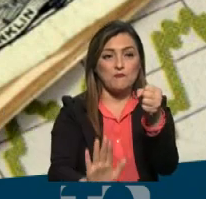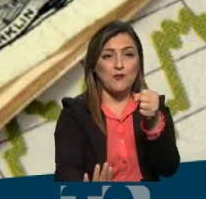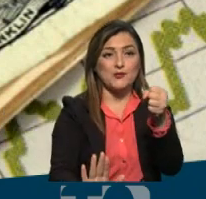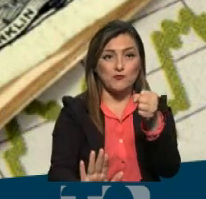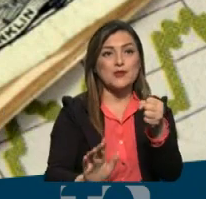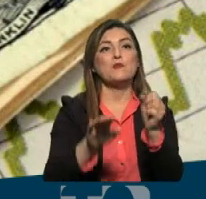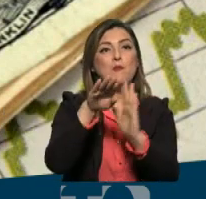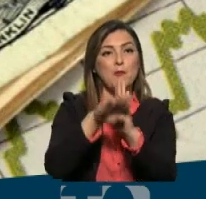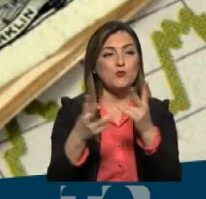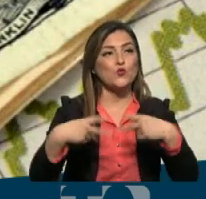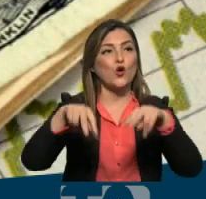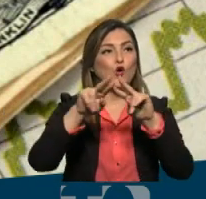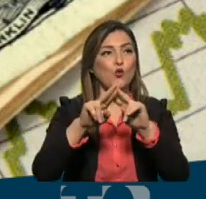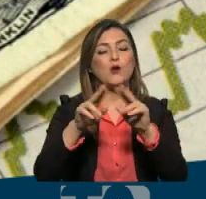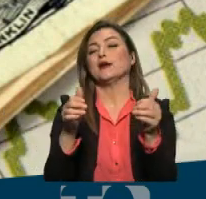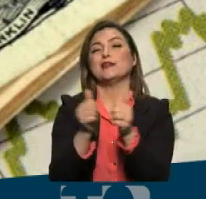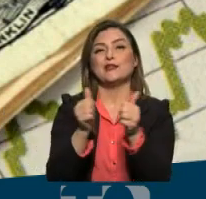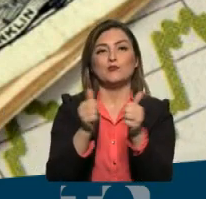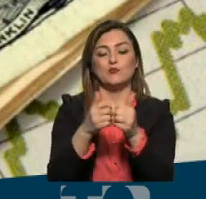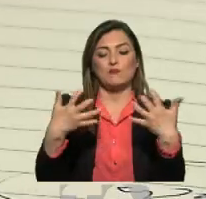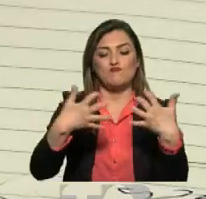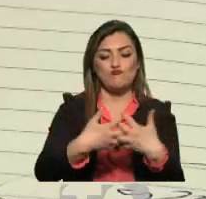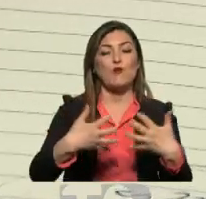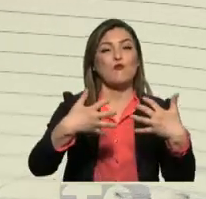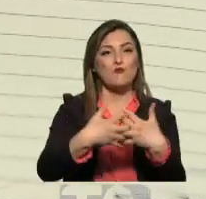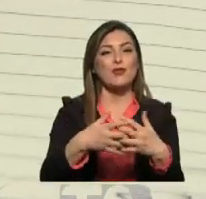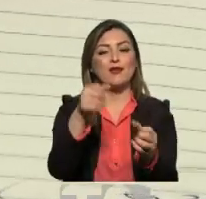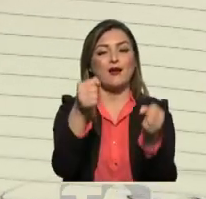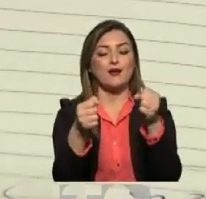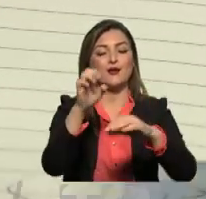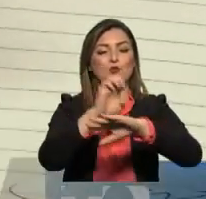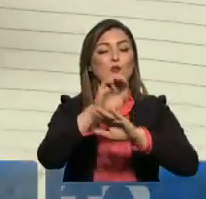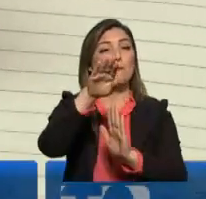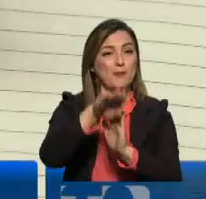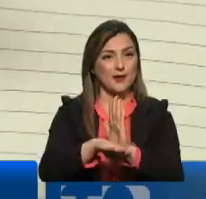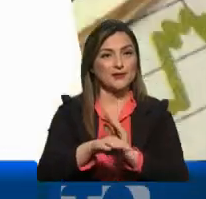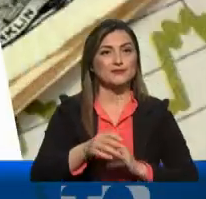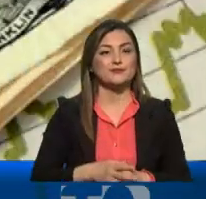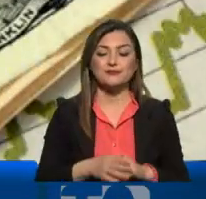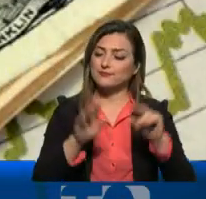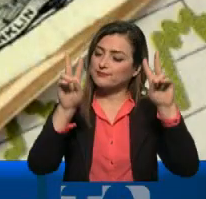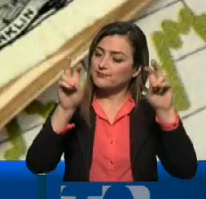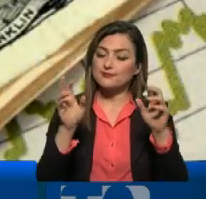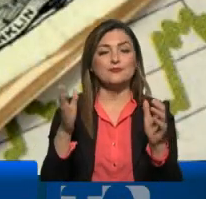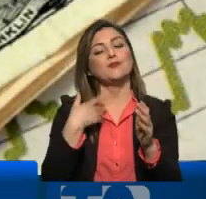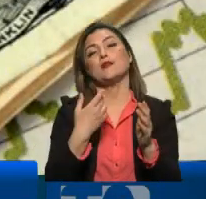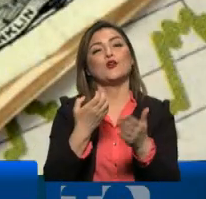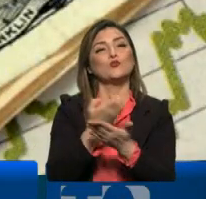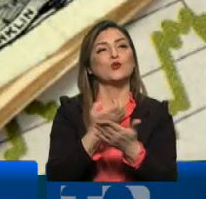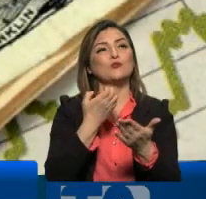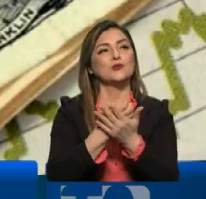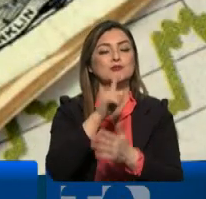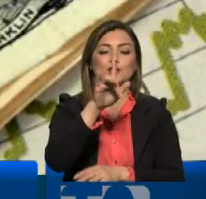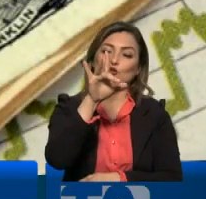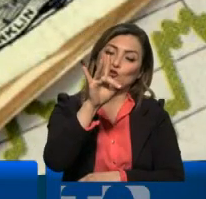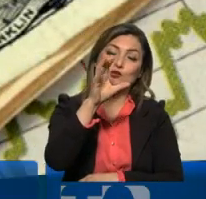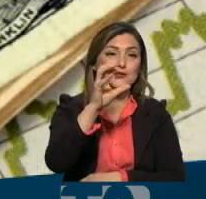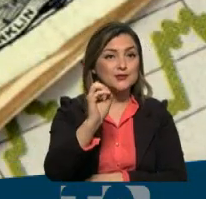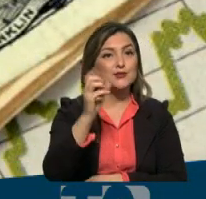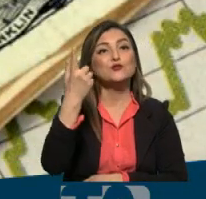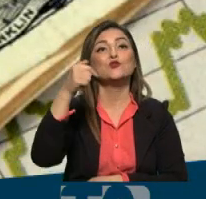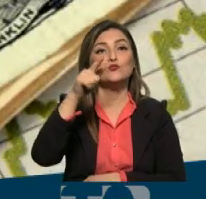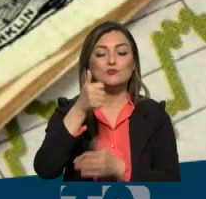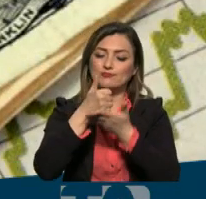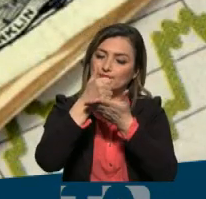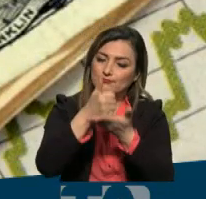CKD o kits para ensamblar vehículos en el país. En términos económicos, esta reforma supone 180 millones de dólares de